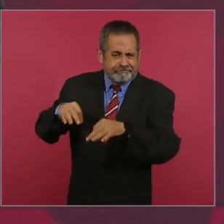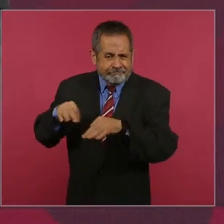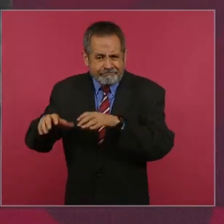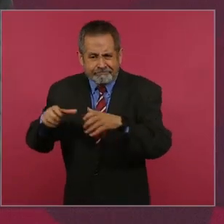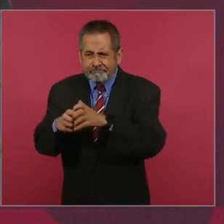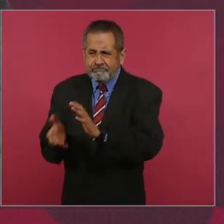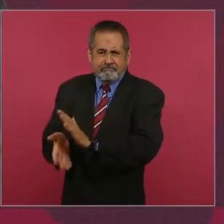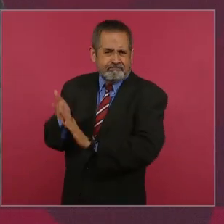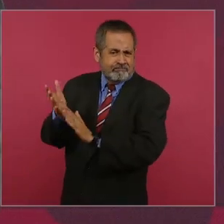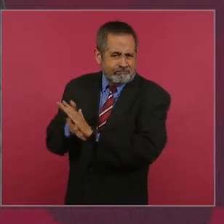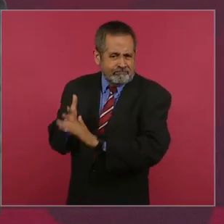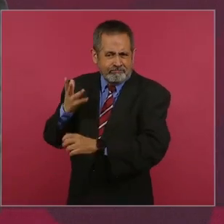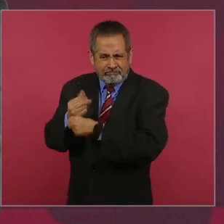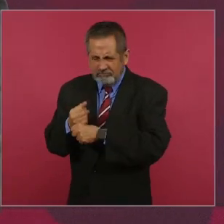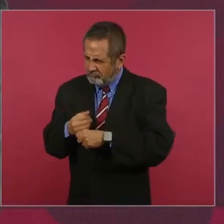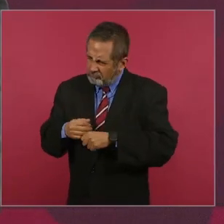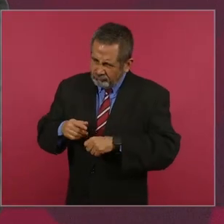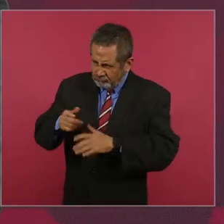construcción